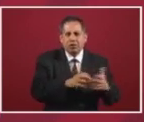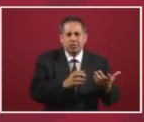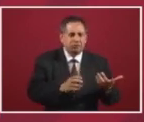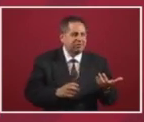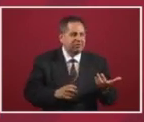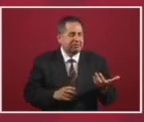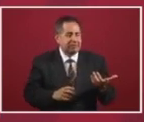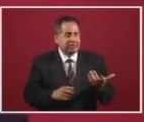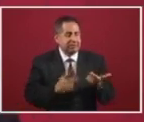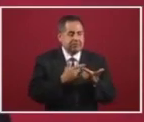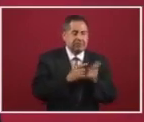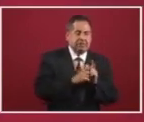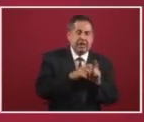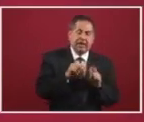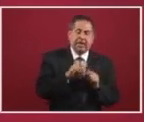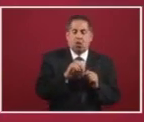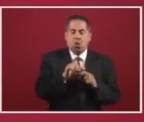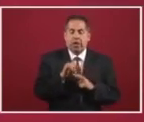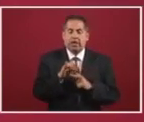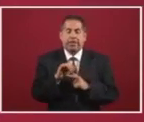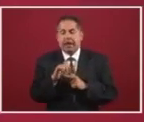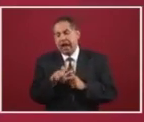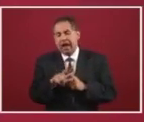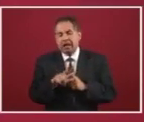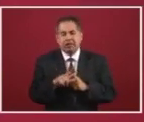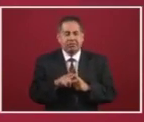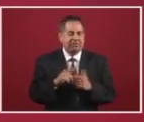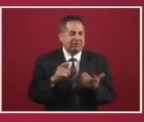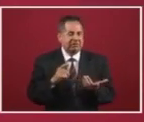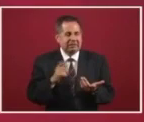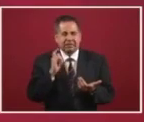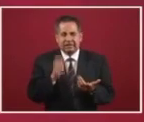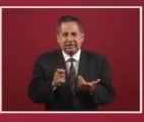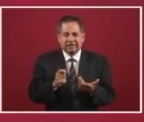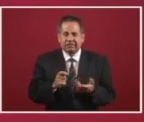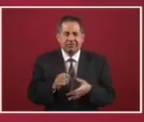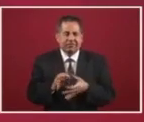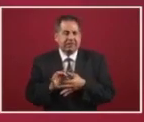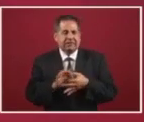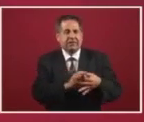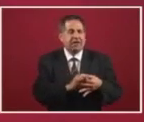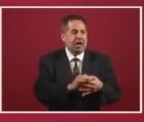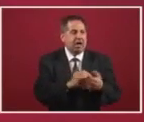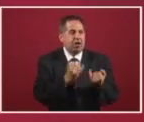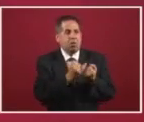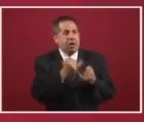neoliberalismo, en el caso de México es neoporfirismo.